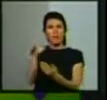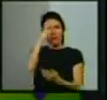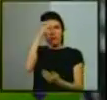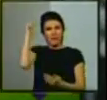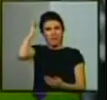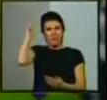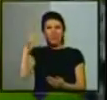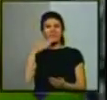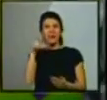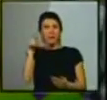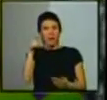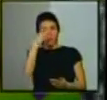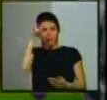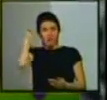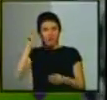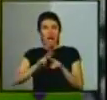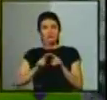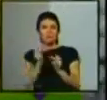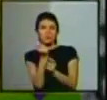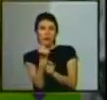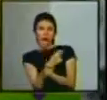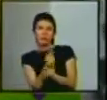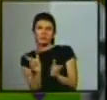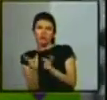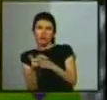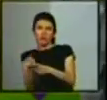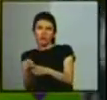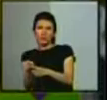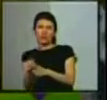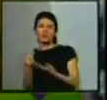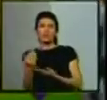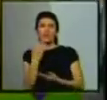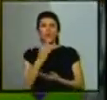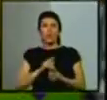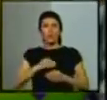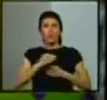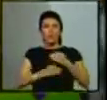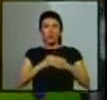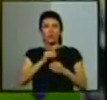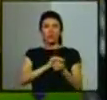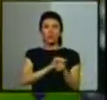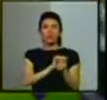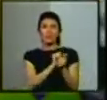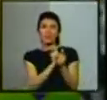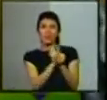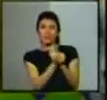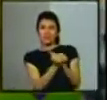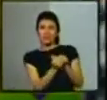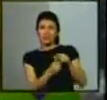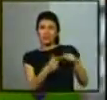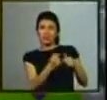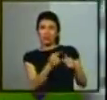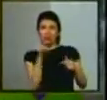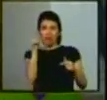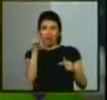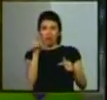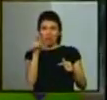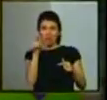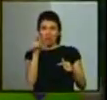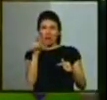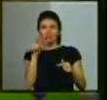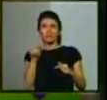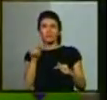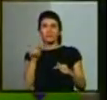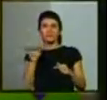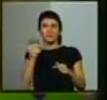comisión similar. En ese sentido, el proceso de transición tan distinto y tan complejo allá